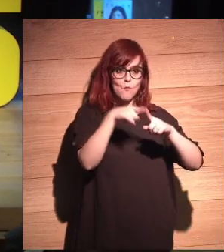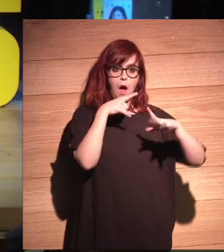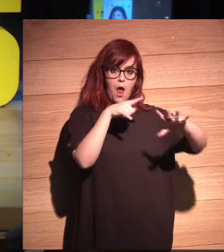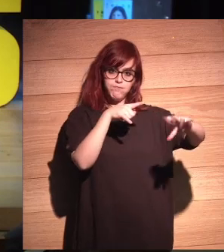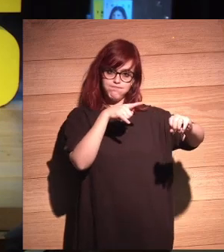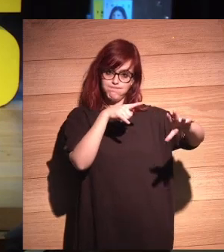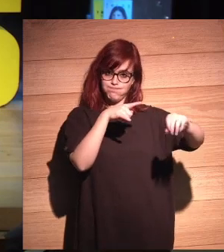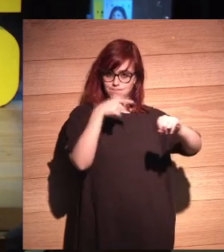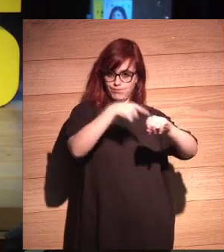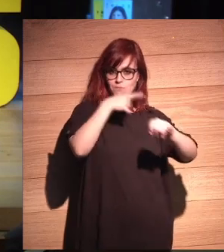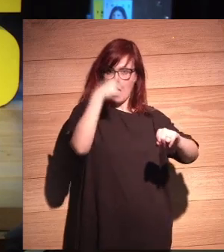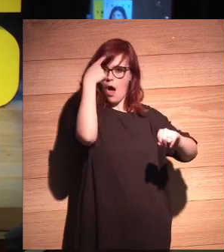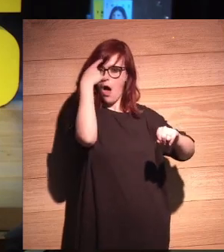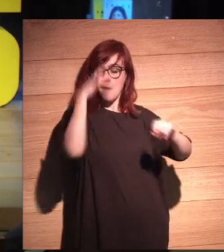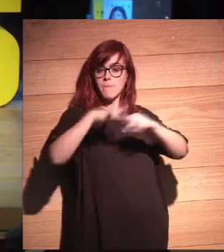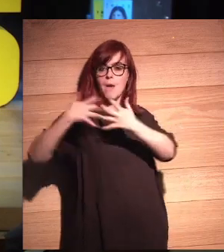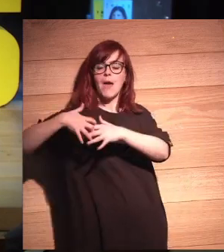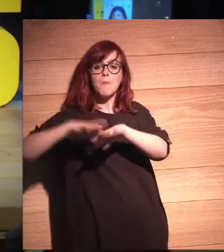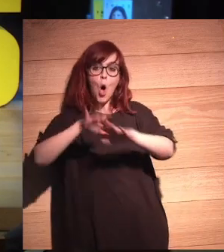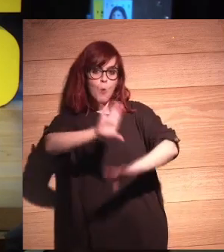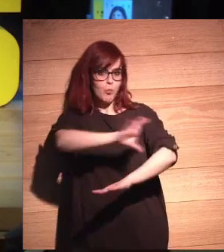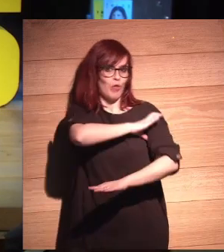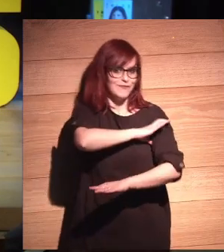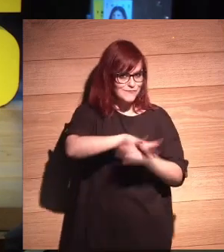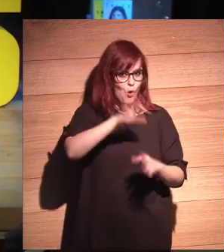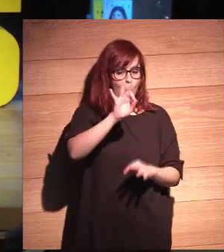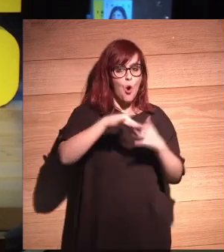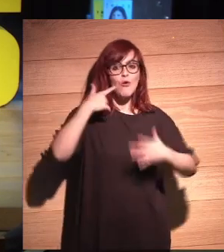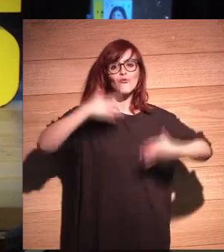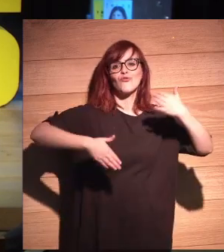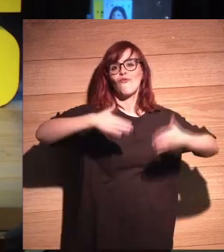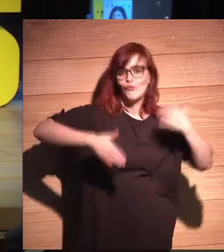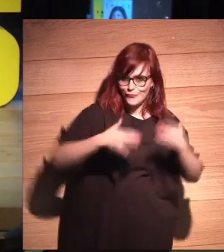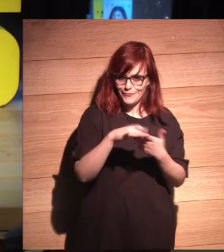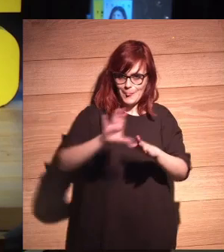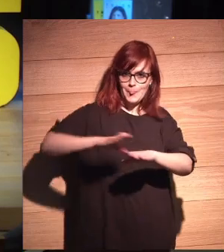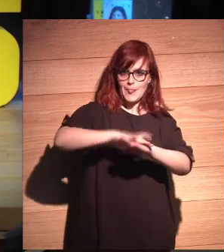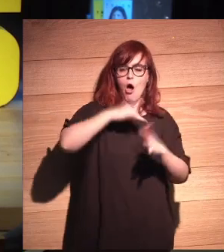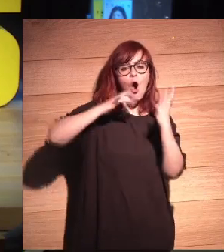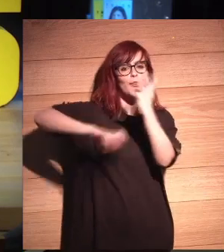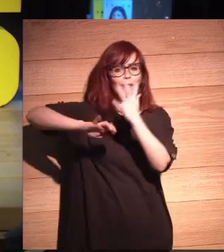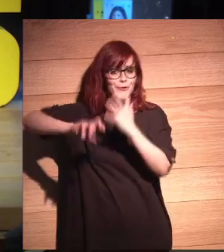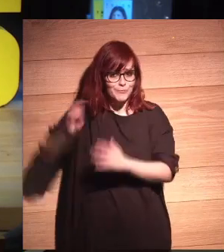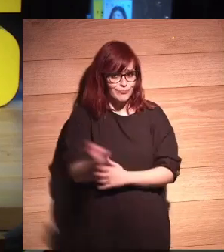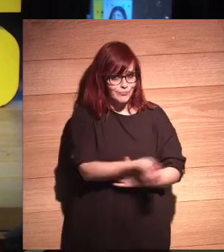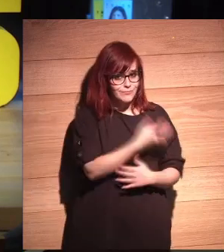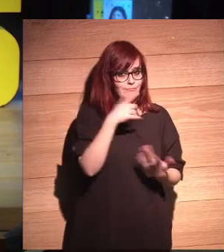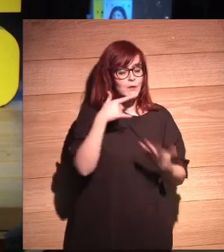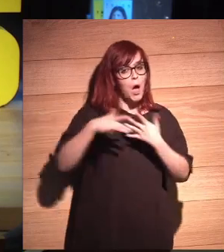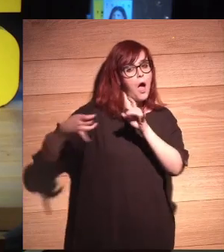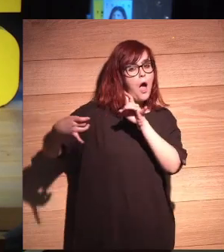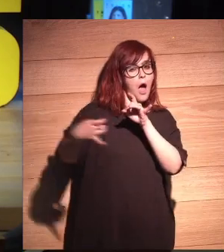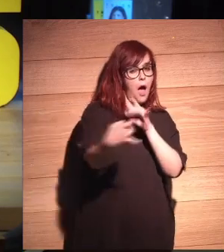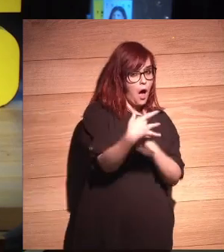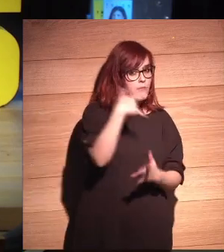brazo virtual, pero puede ser una prótesis, puede ser un brazo robótico, puede ser un ordenador con el que podemos